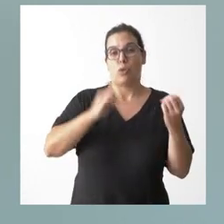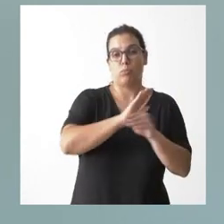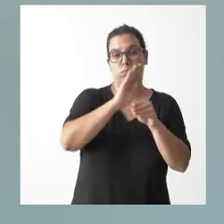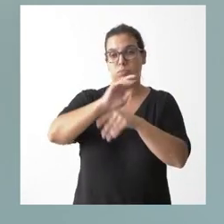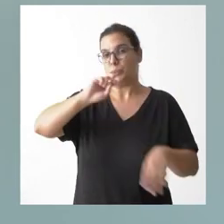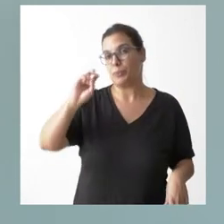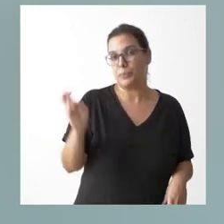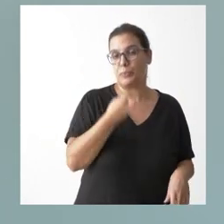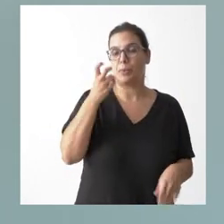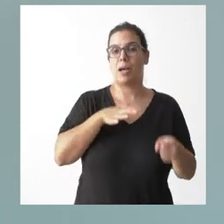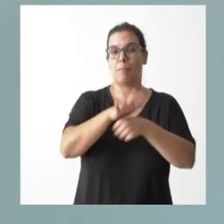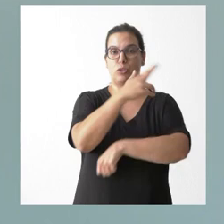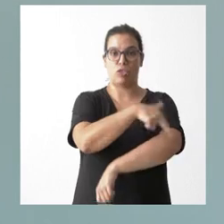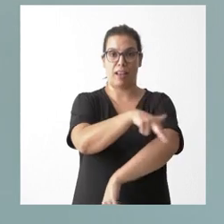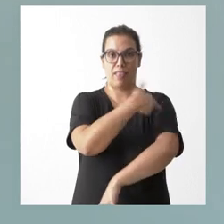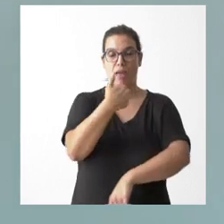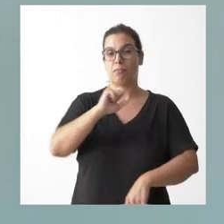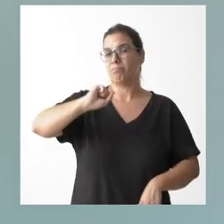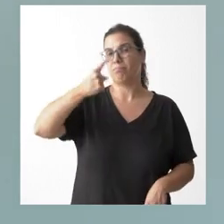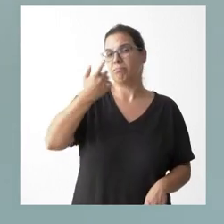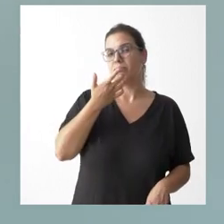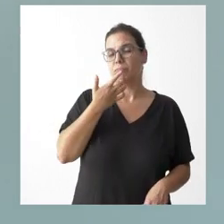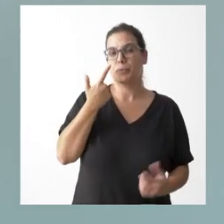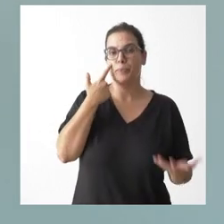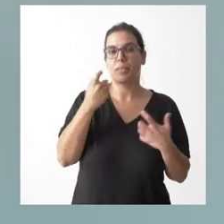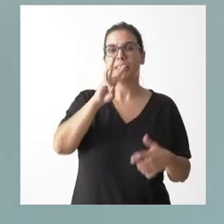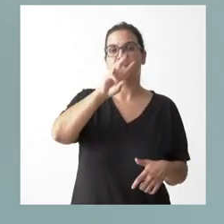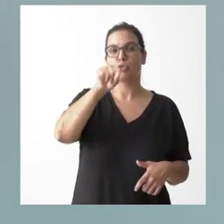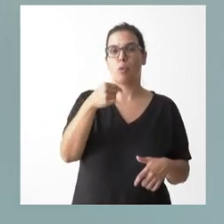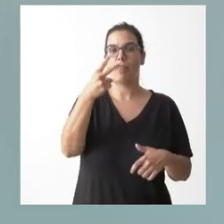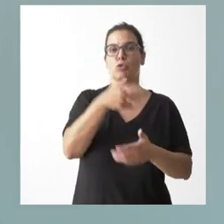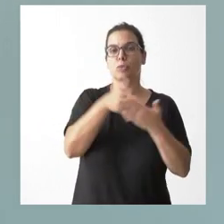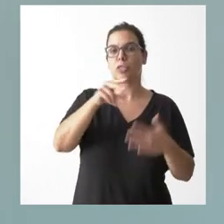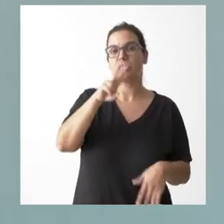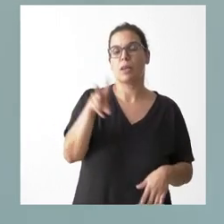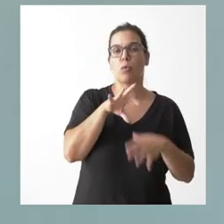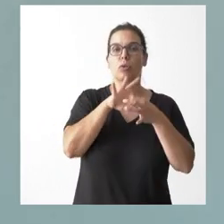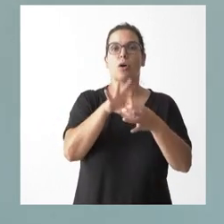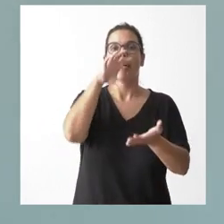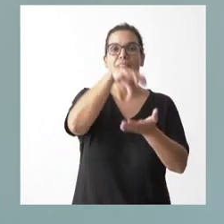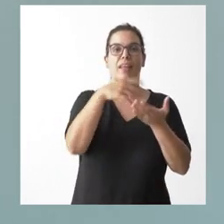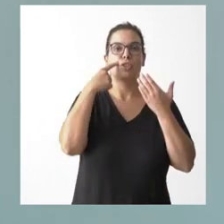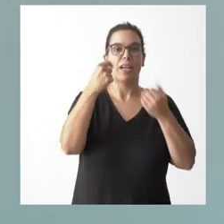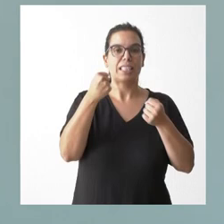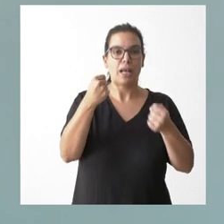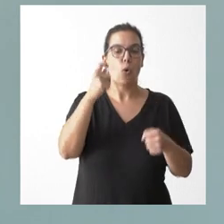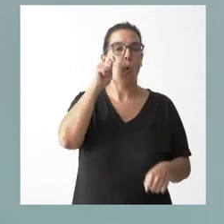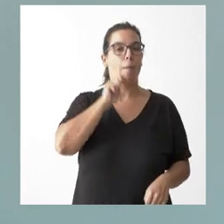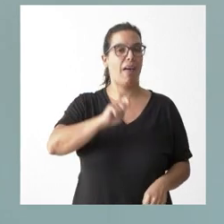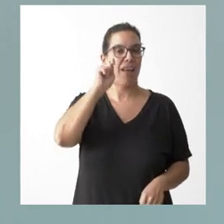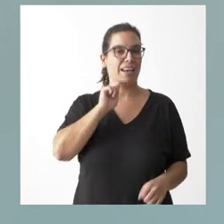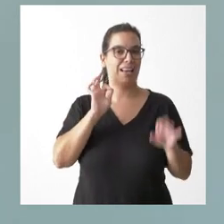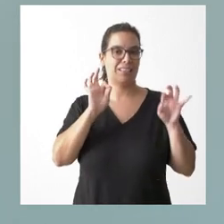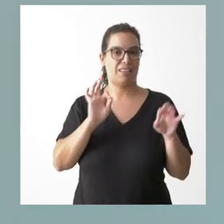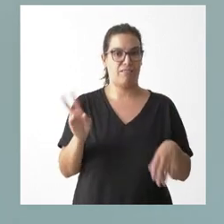ámbito de SACIL, una de las más relevantes, 3,2 millones de euros, lo que tiene que ver con el Centro de Salud de la Magdalena en